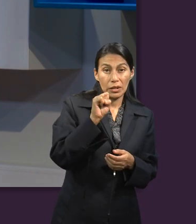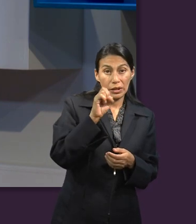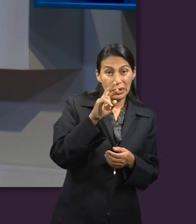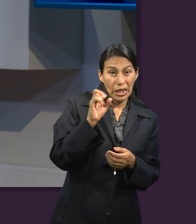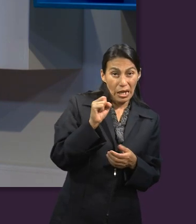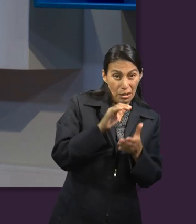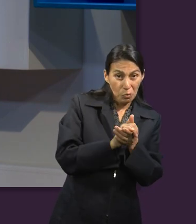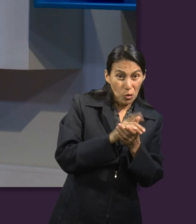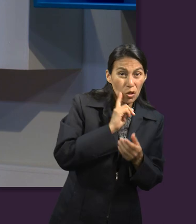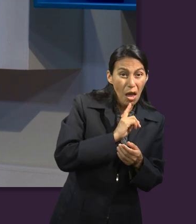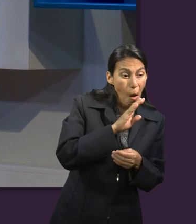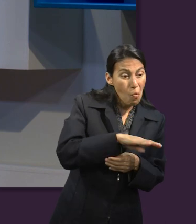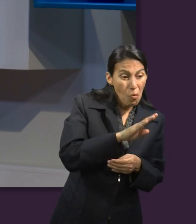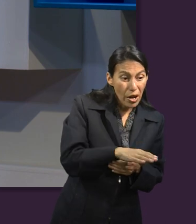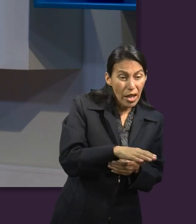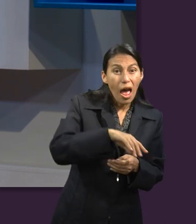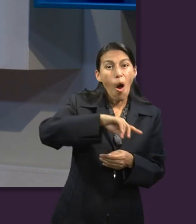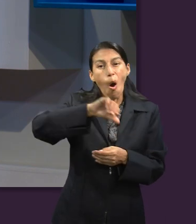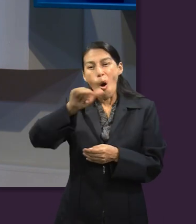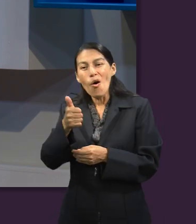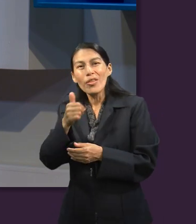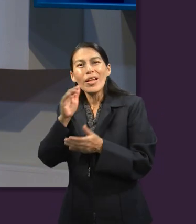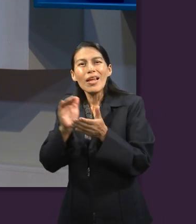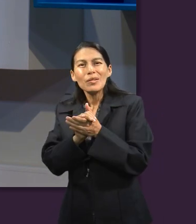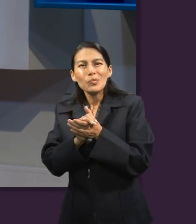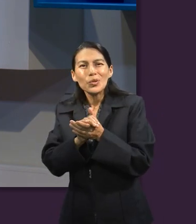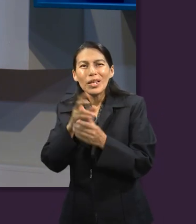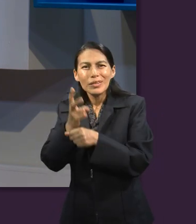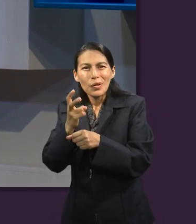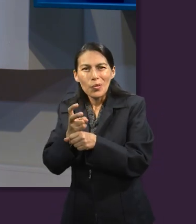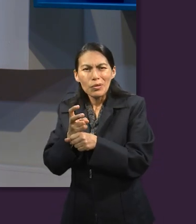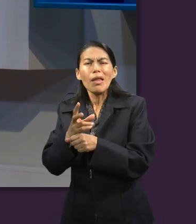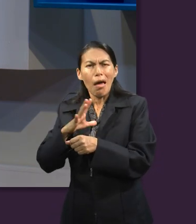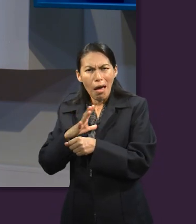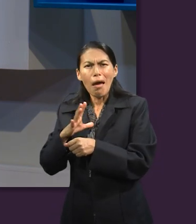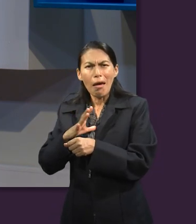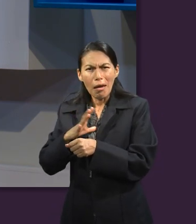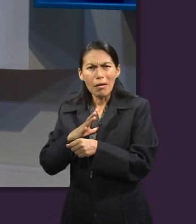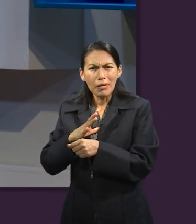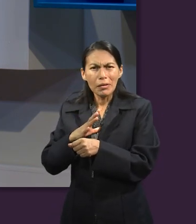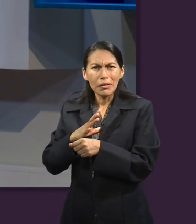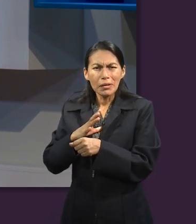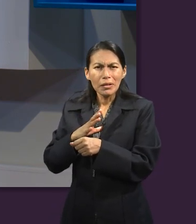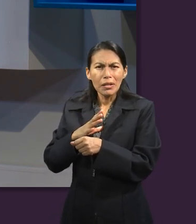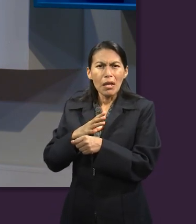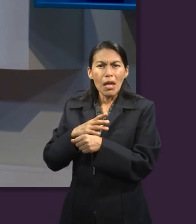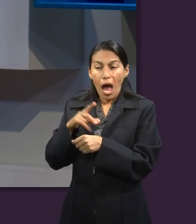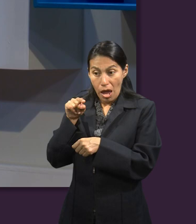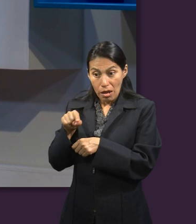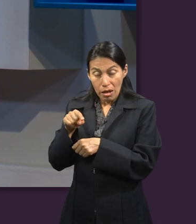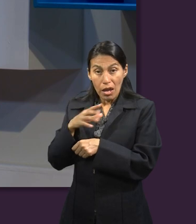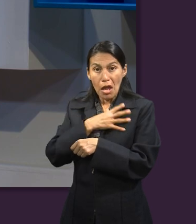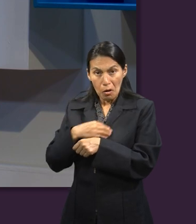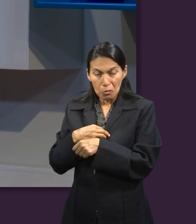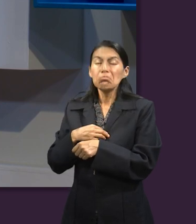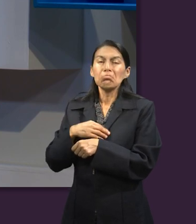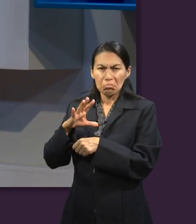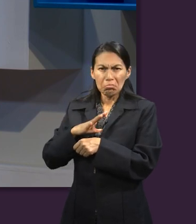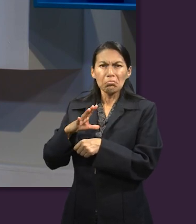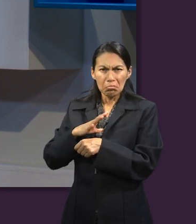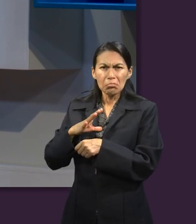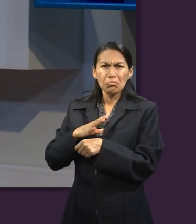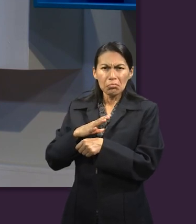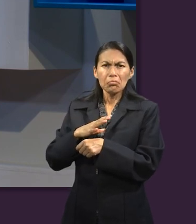vuelve a casarse que menciona la biblia una segunda esposa de parte de abran luego de sara y en la cual